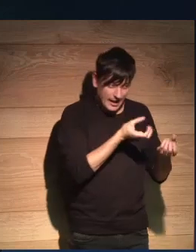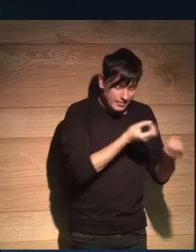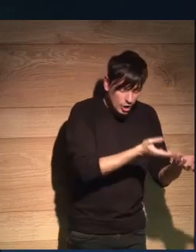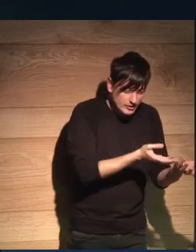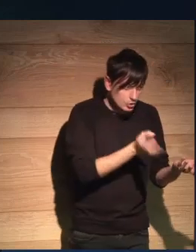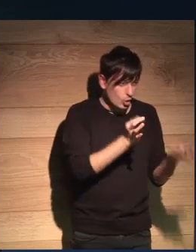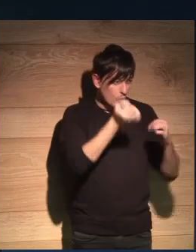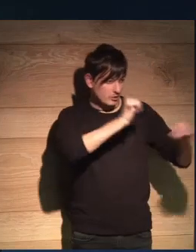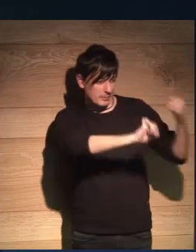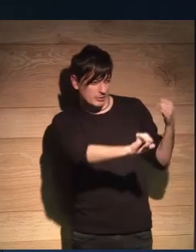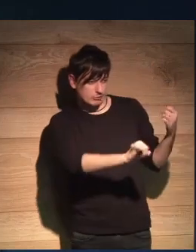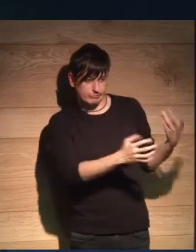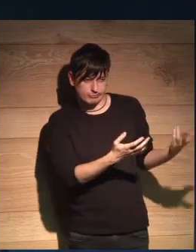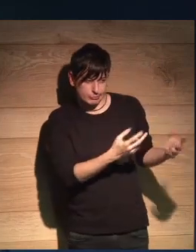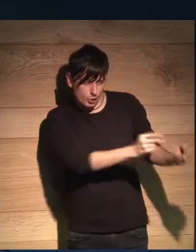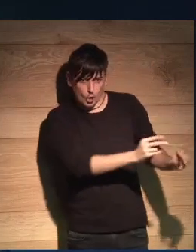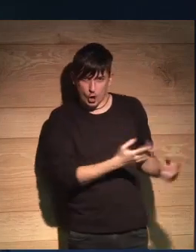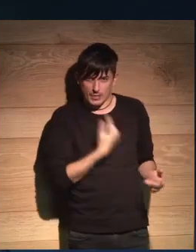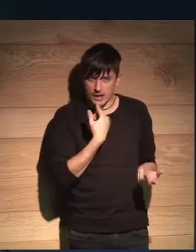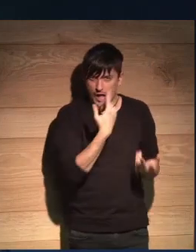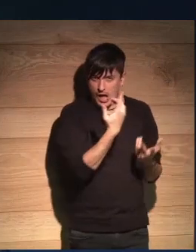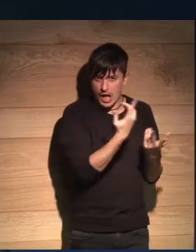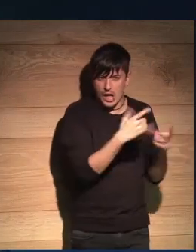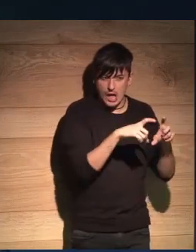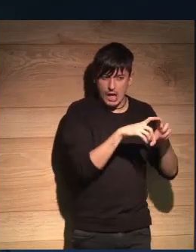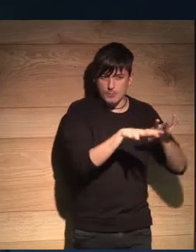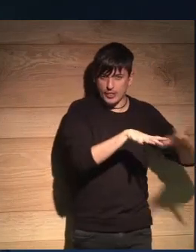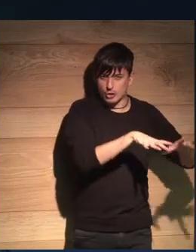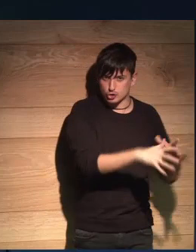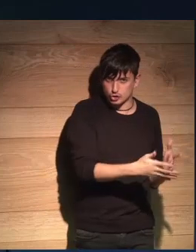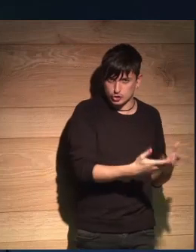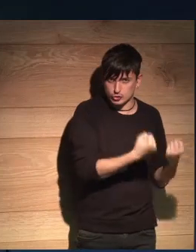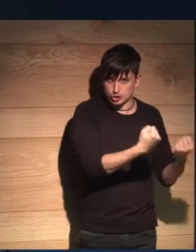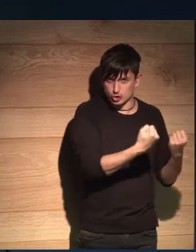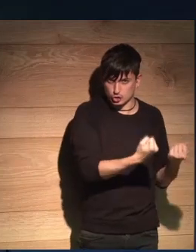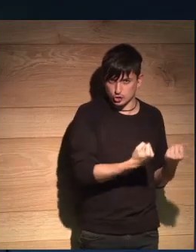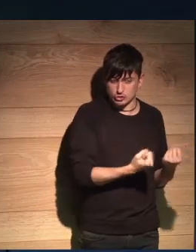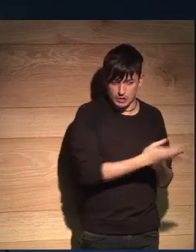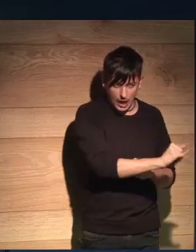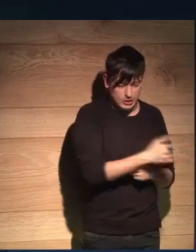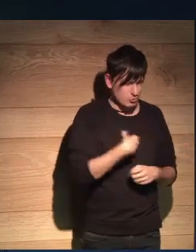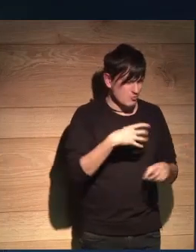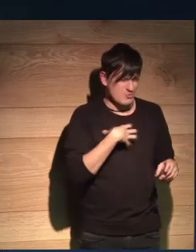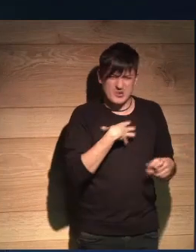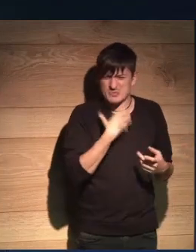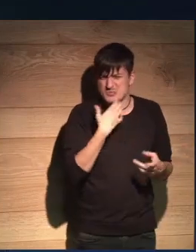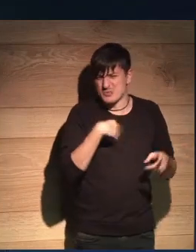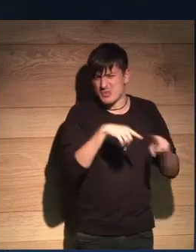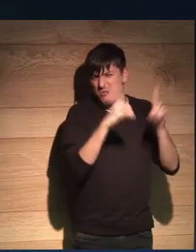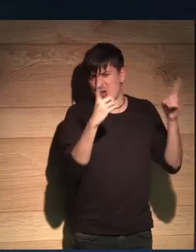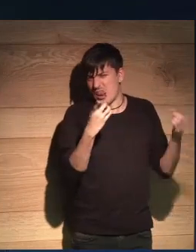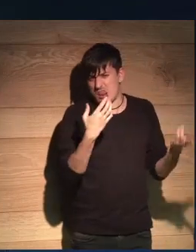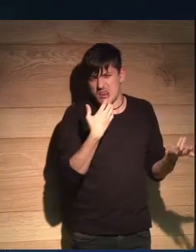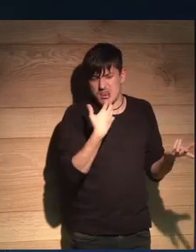declaraciones, determinados comportamientos de muchos agentes muy poderosos. No puede ser que, me da igual